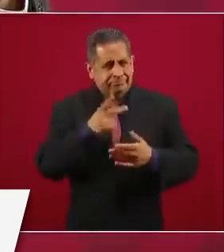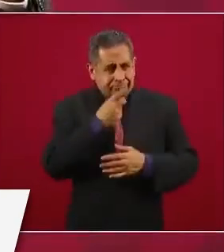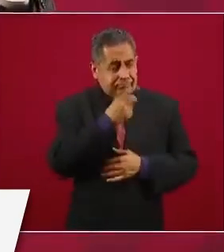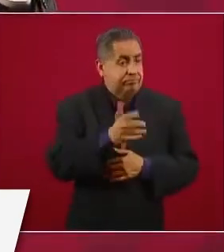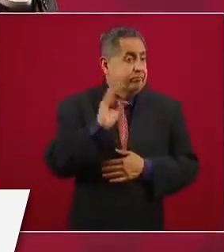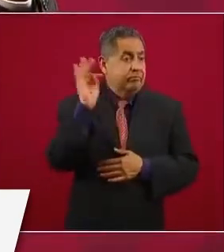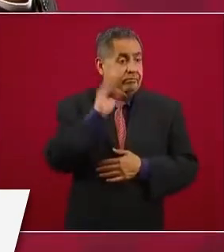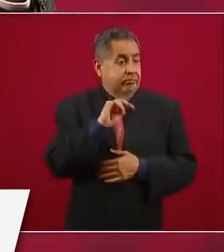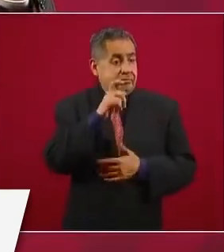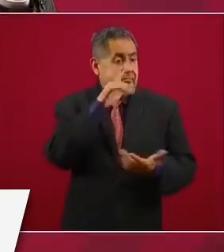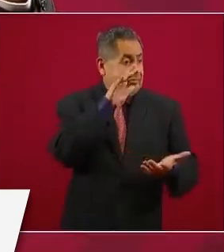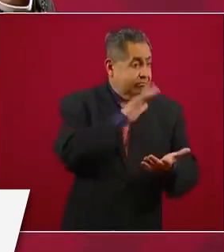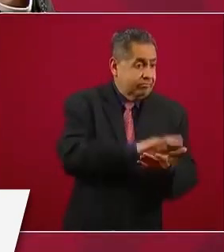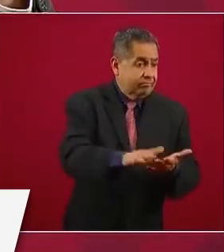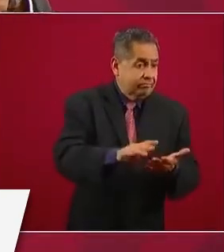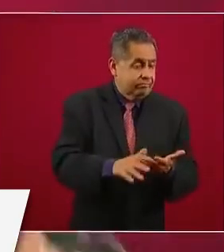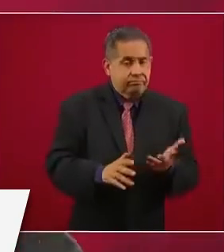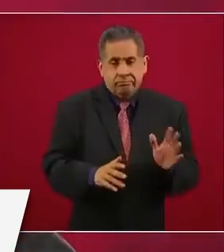así,